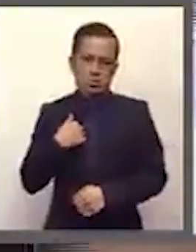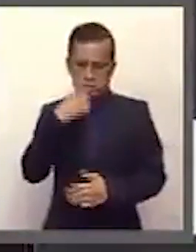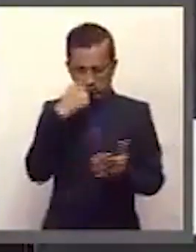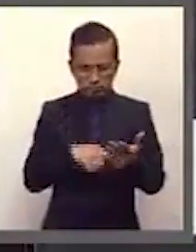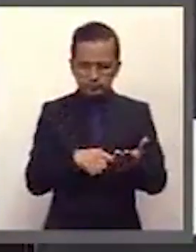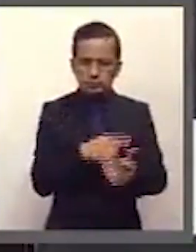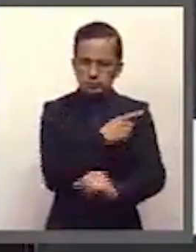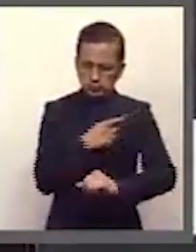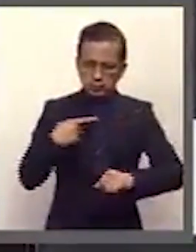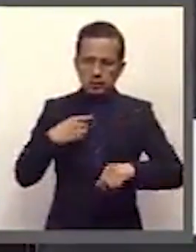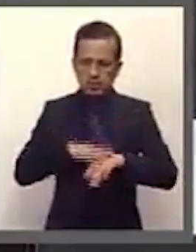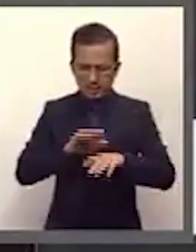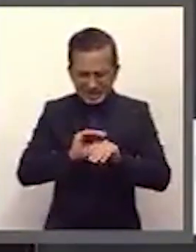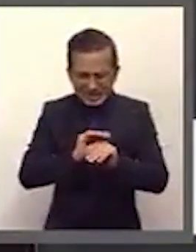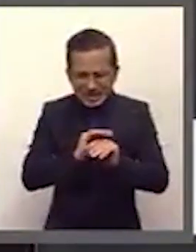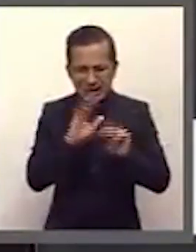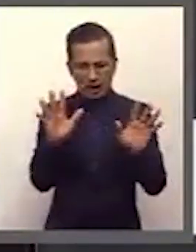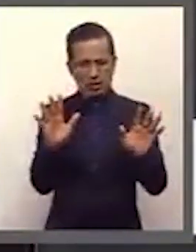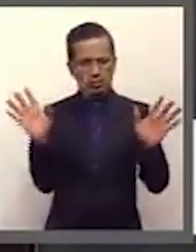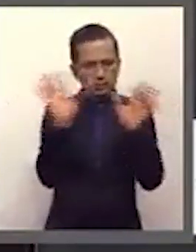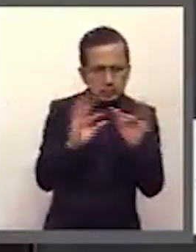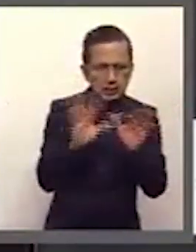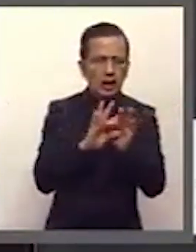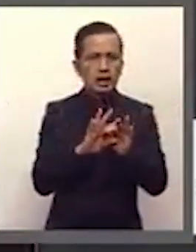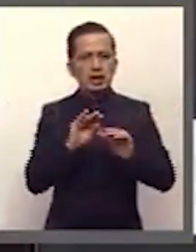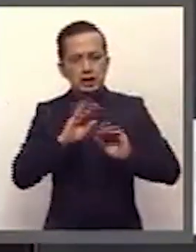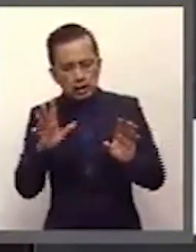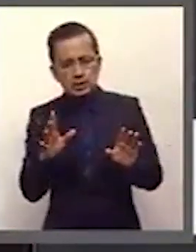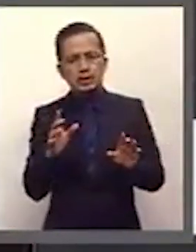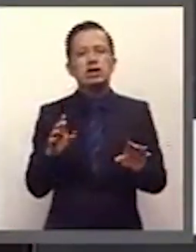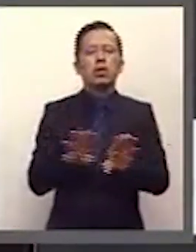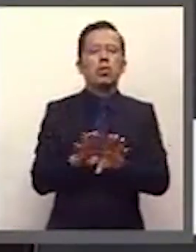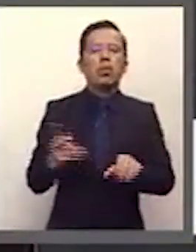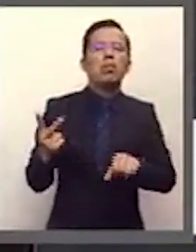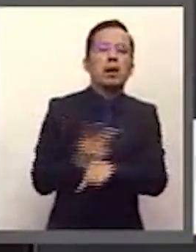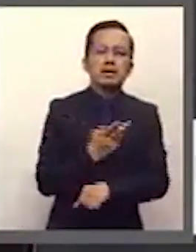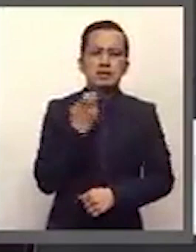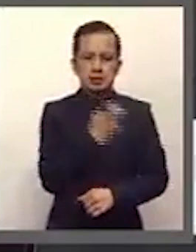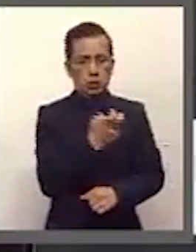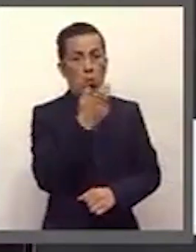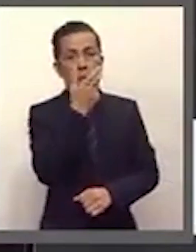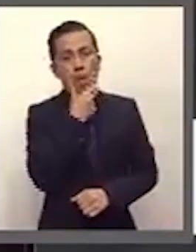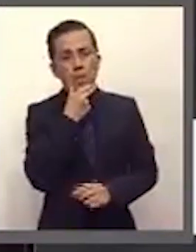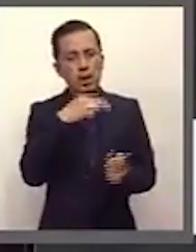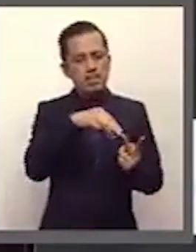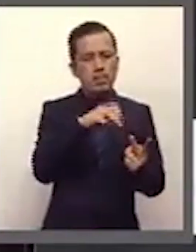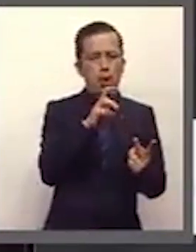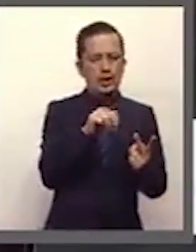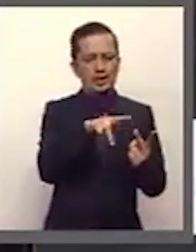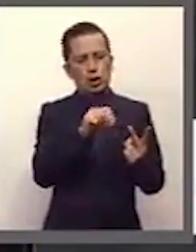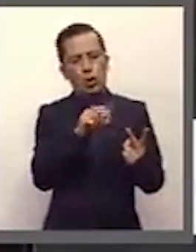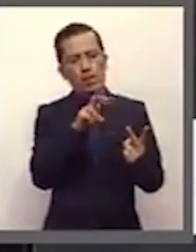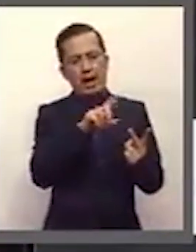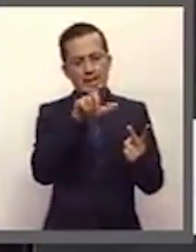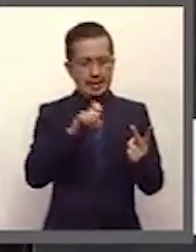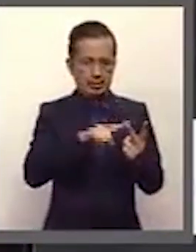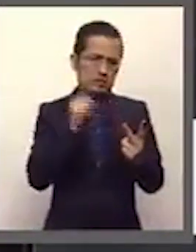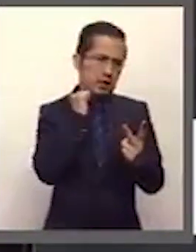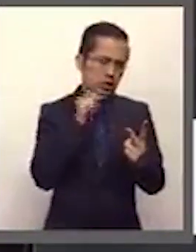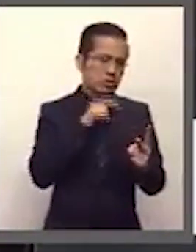sucedió, cómo se dio la pérdida de vida del senador Moreno Valle y la gobernadora Marta Erika Alonso. No hay